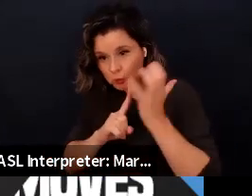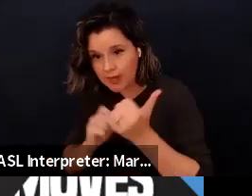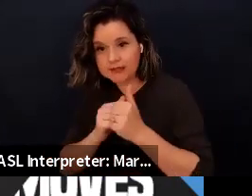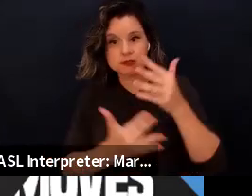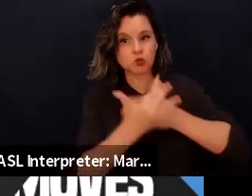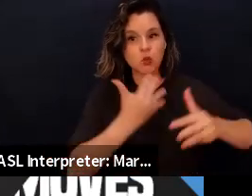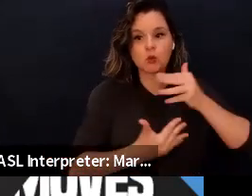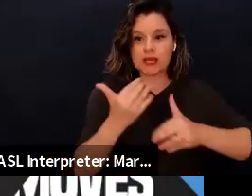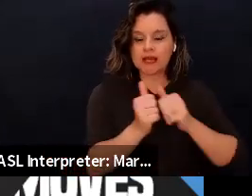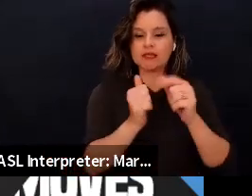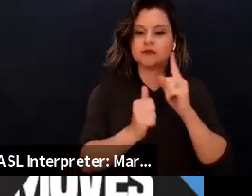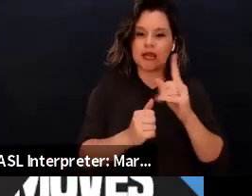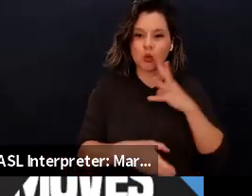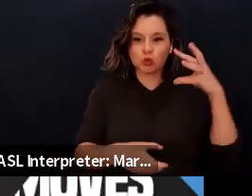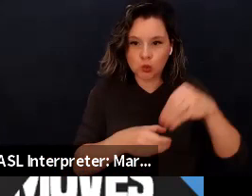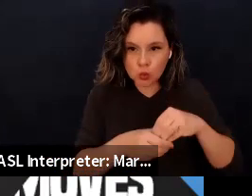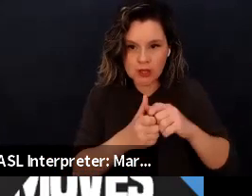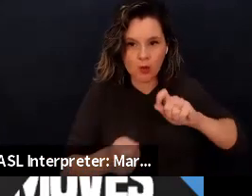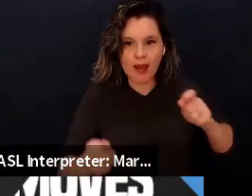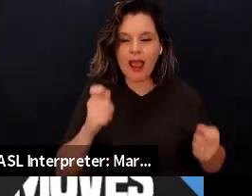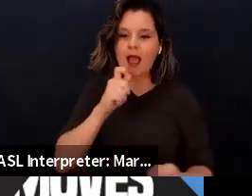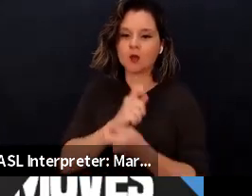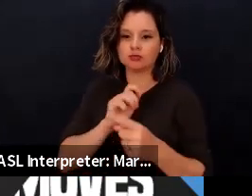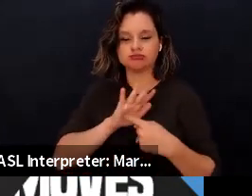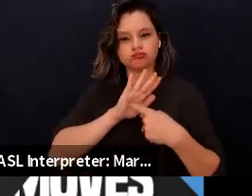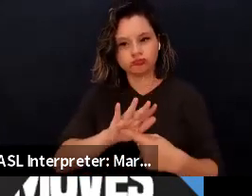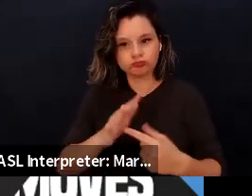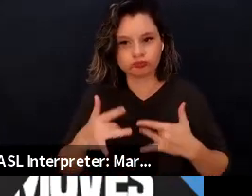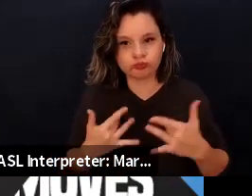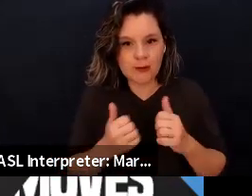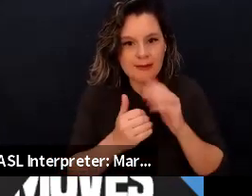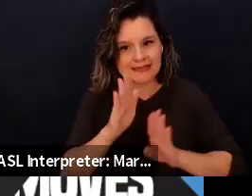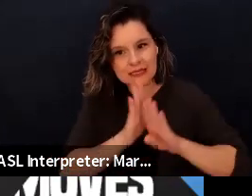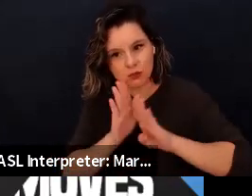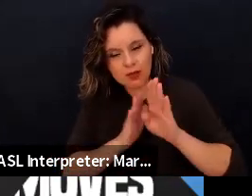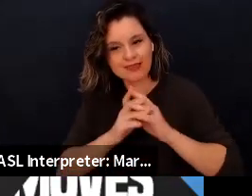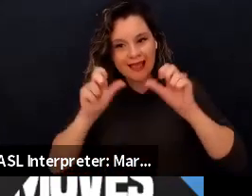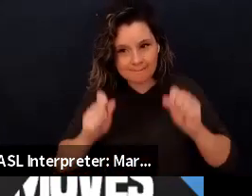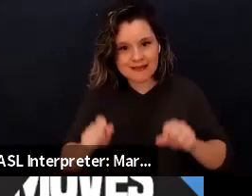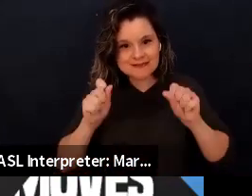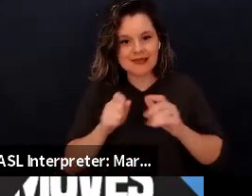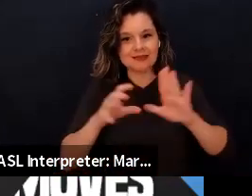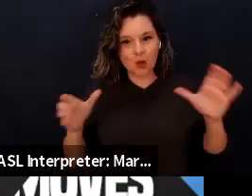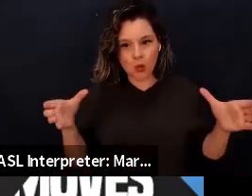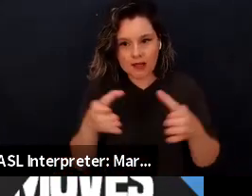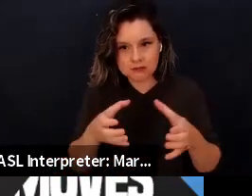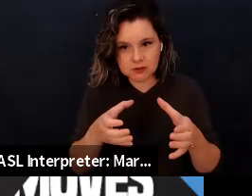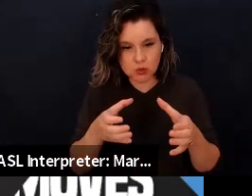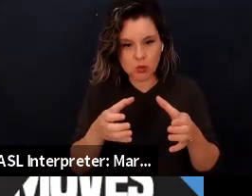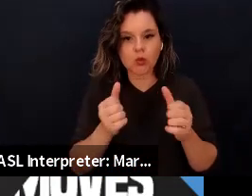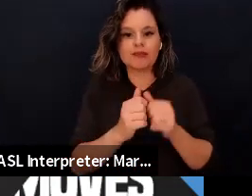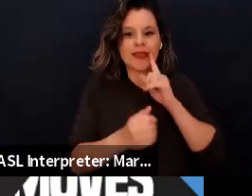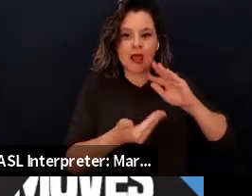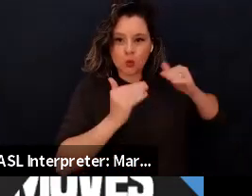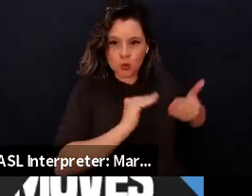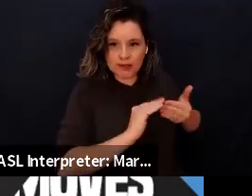que contribuyen a un cambio de modelo exitoso para desarrollar la capacidad de organización de la